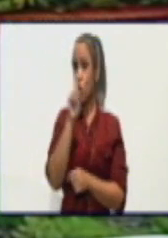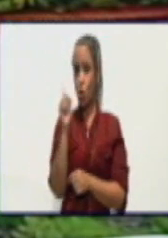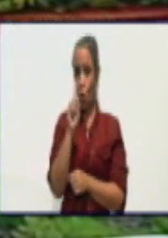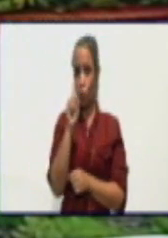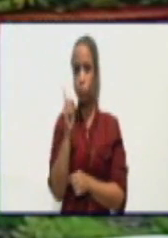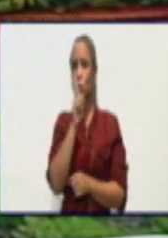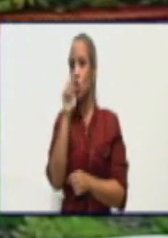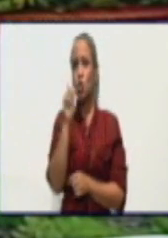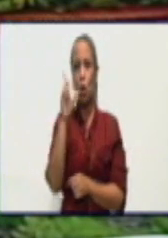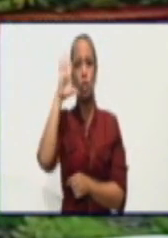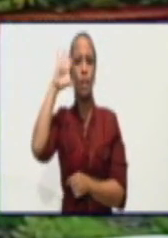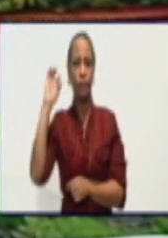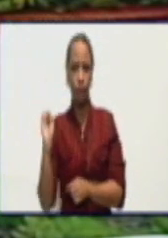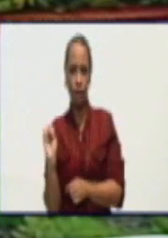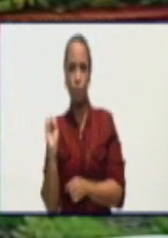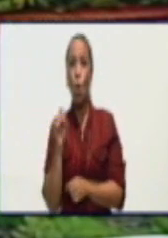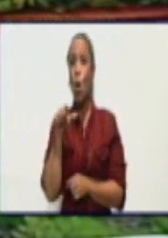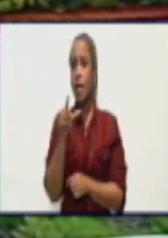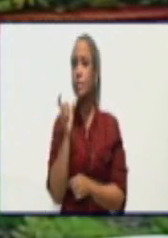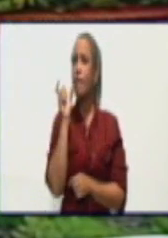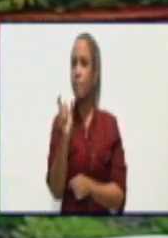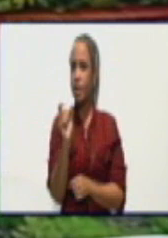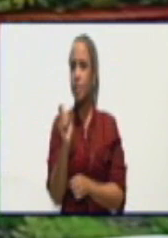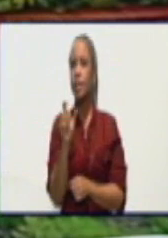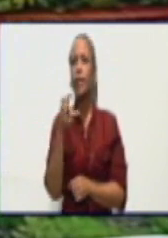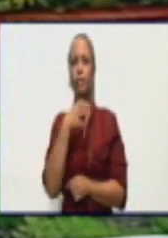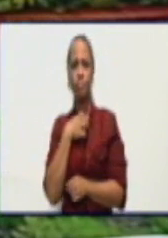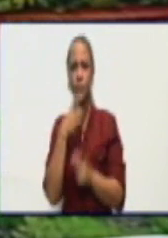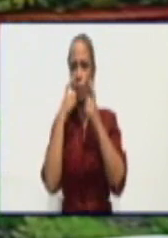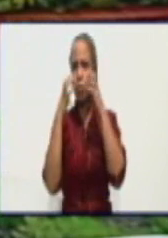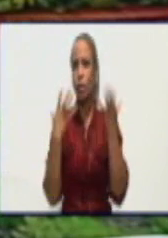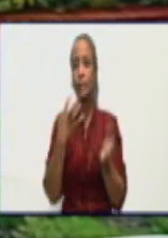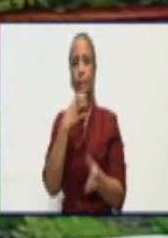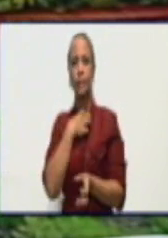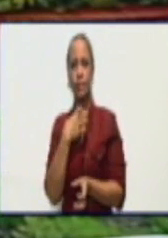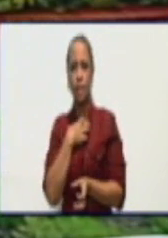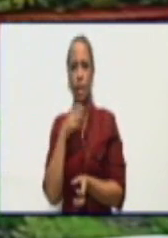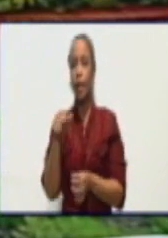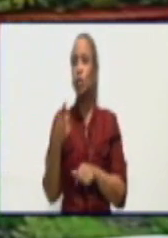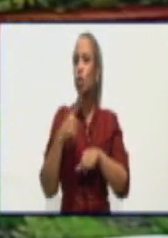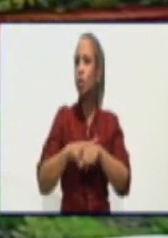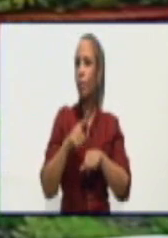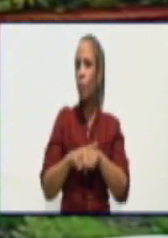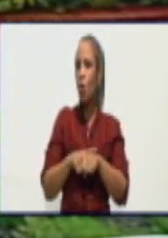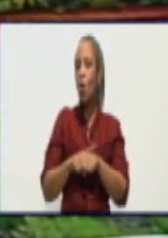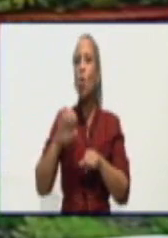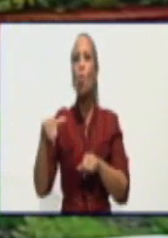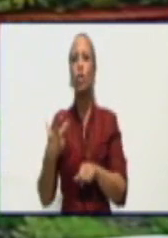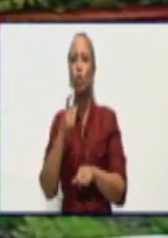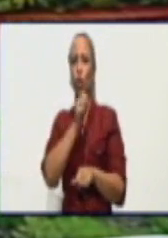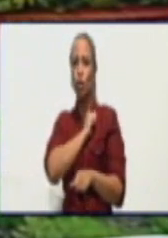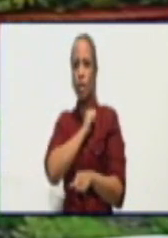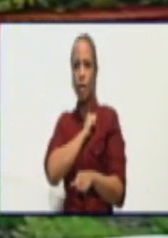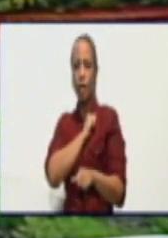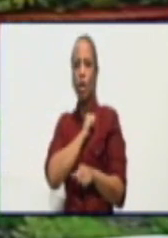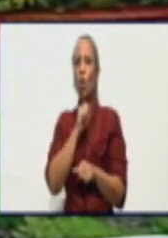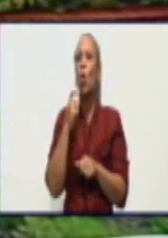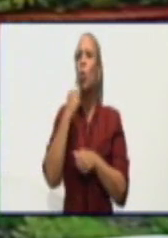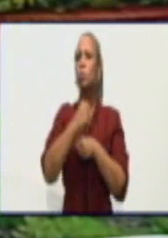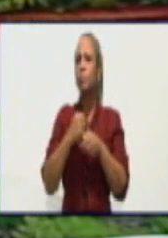nos entendemos. Esa frase que tanta vigencia tiene en estos tiempos, cuando otros quieren utilizar